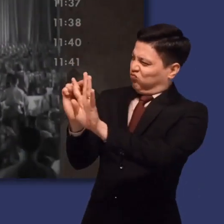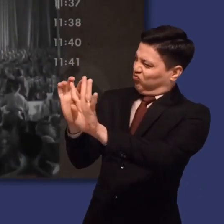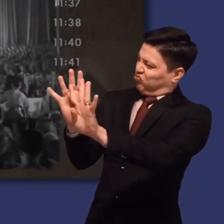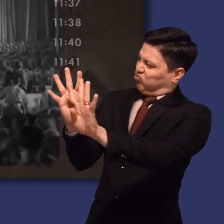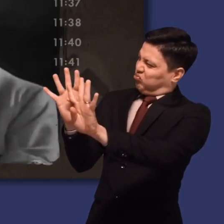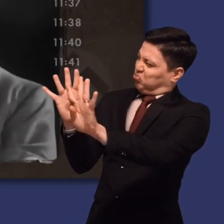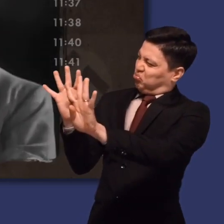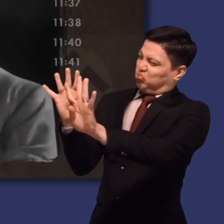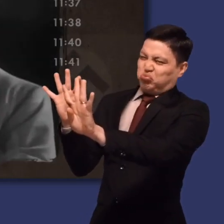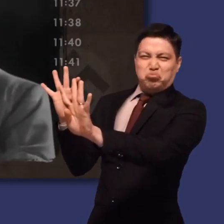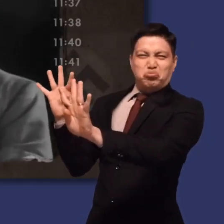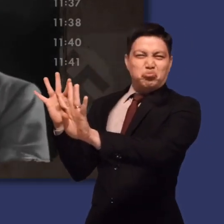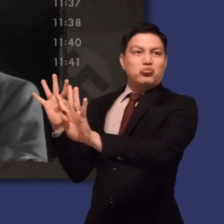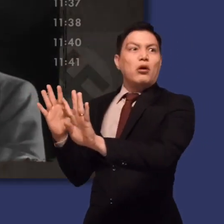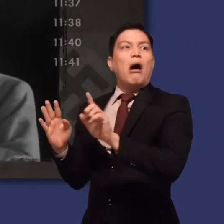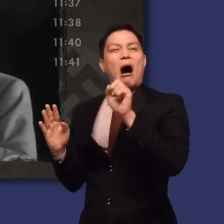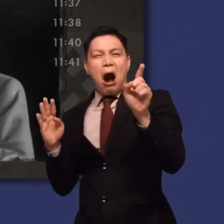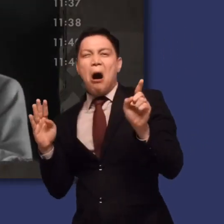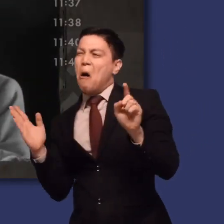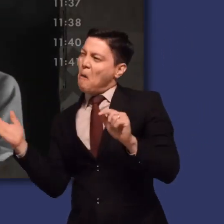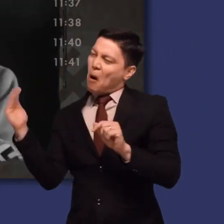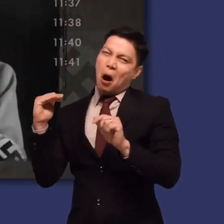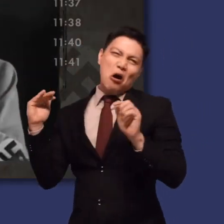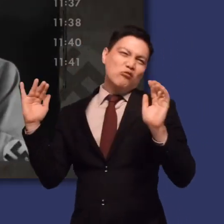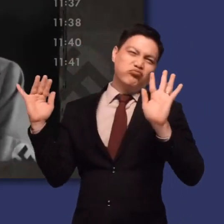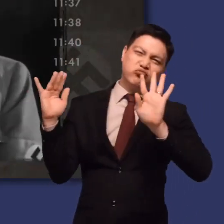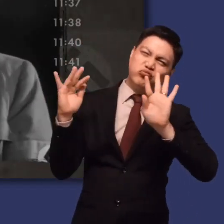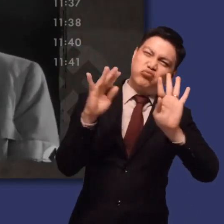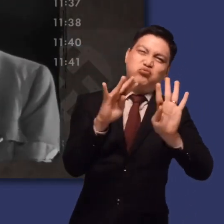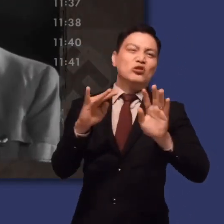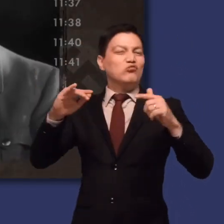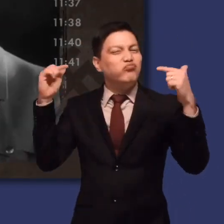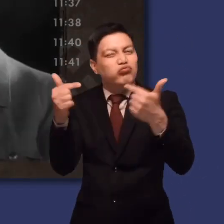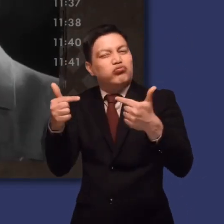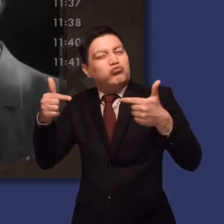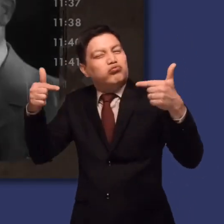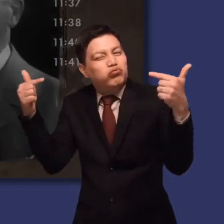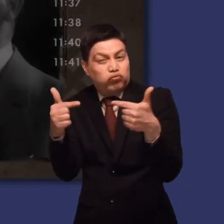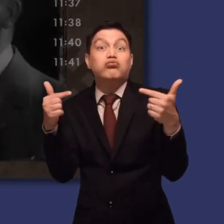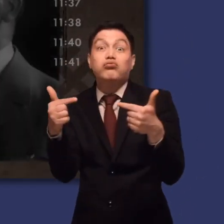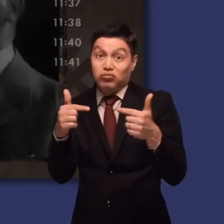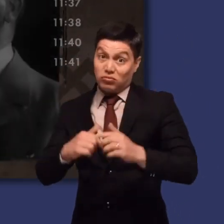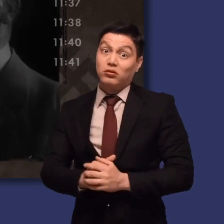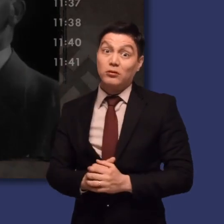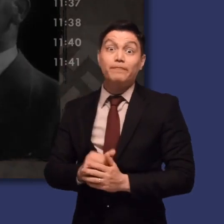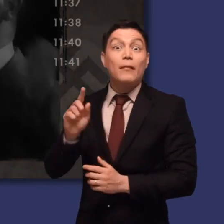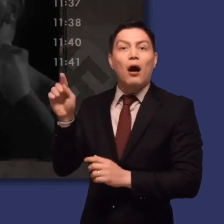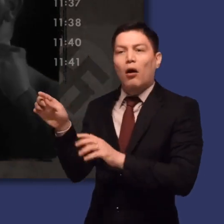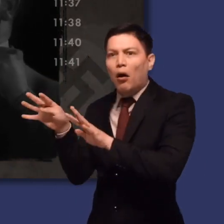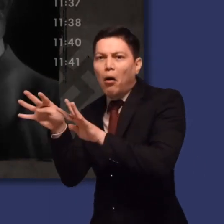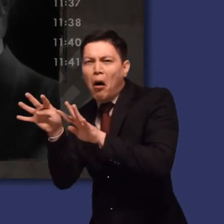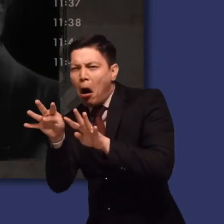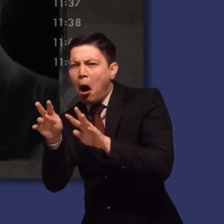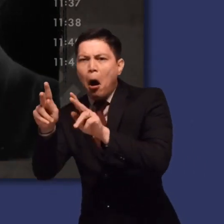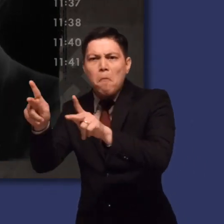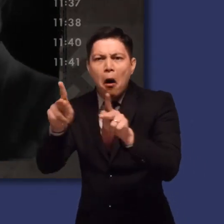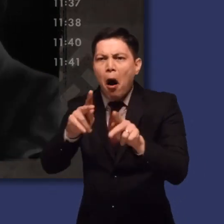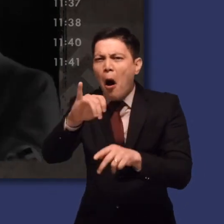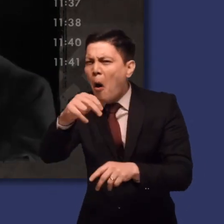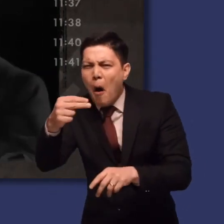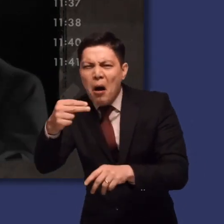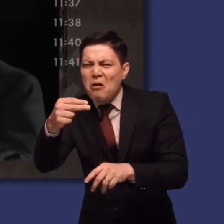Pero ese no fue el final del rey del norte. Durante la Segunda Guerra Mundial, descargó su furia contra el Pacto